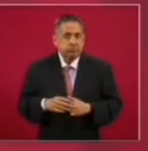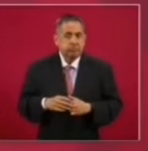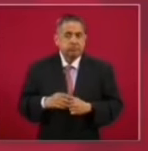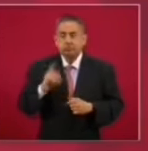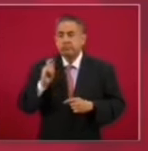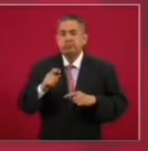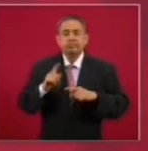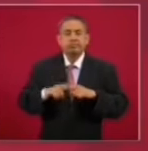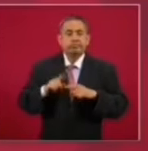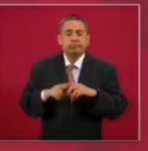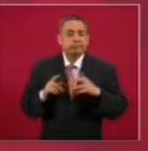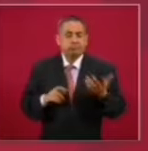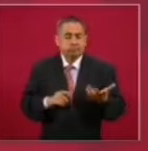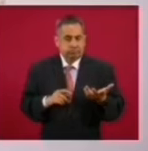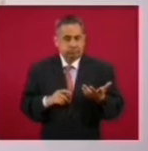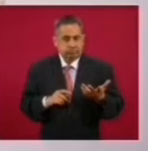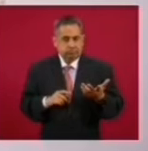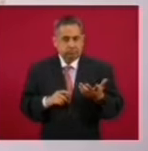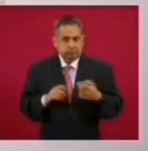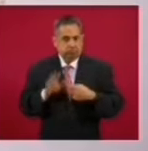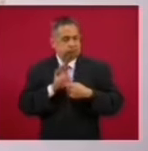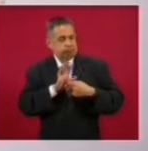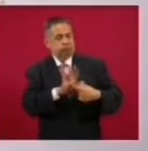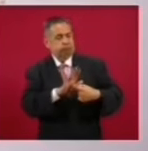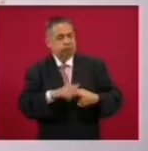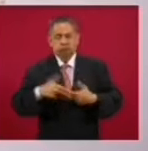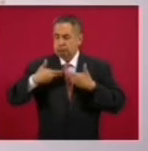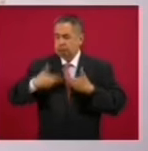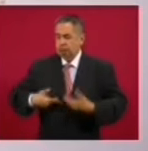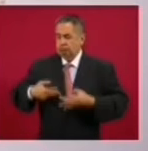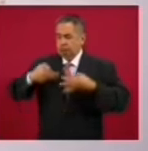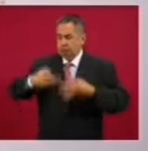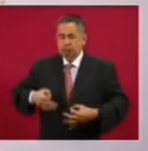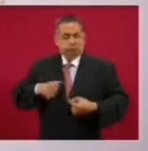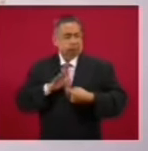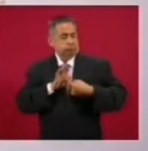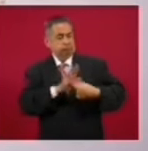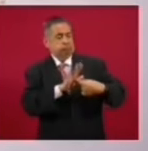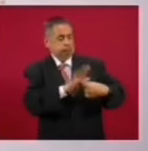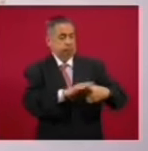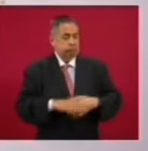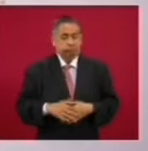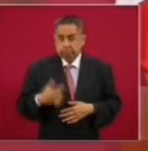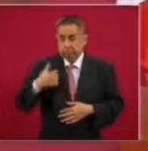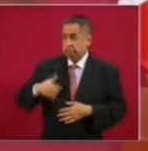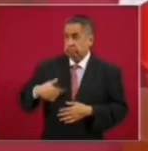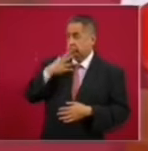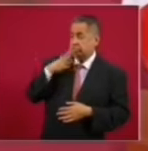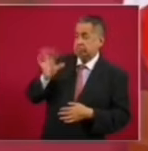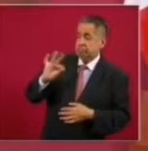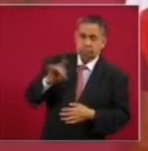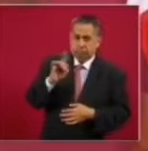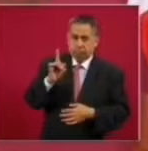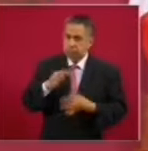con el ejemplo, que no es poca cosa.